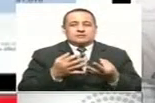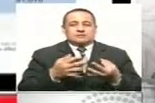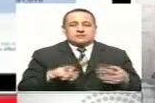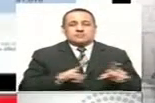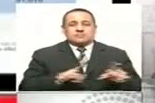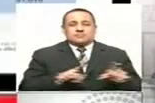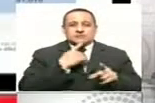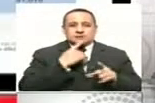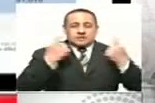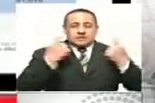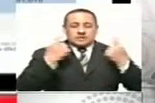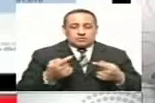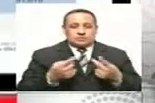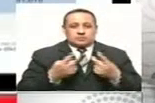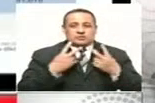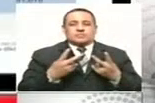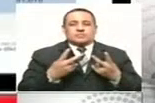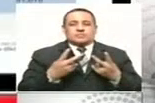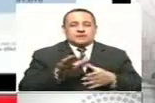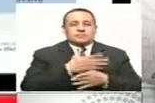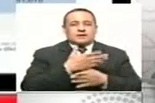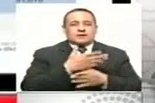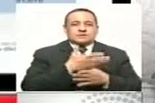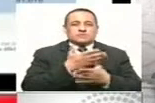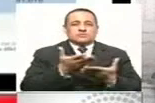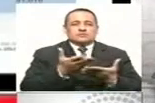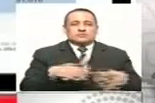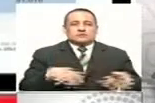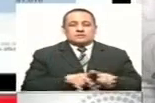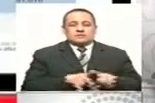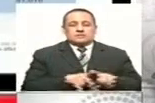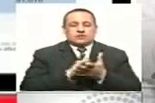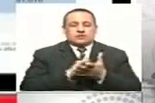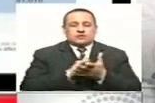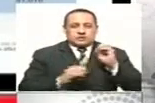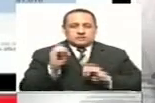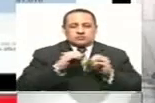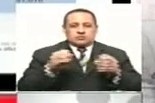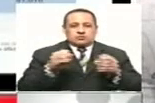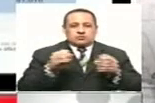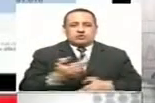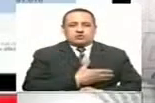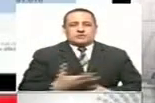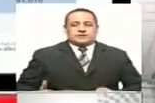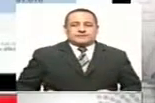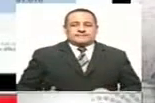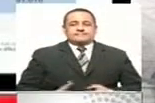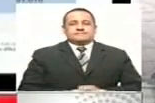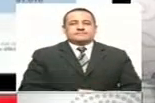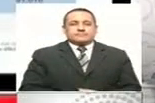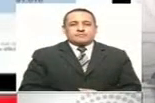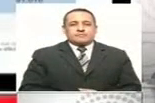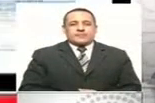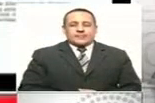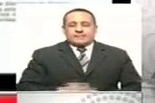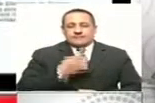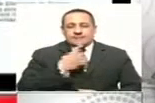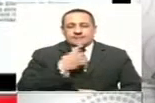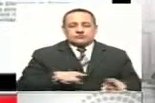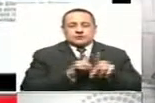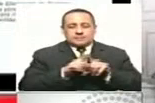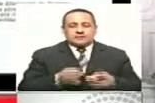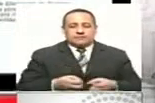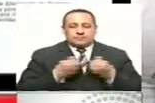estas metodologías de participación organizada de los grupos. Eso es previsto,